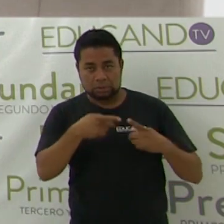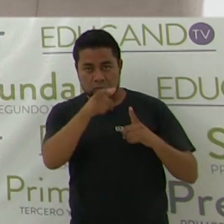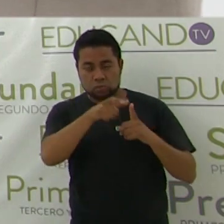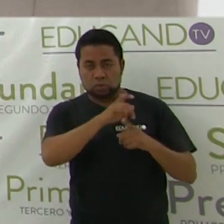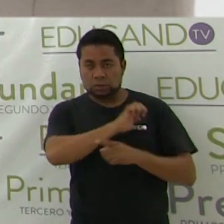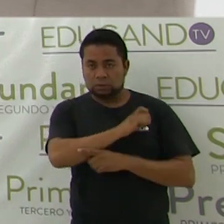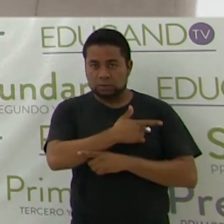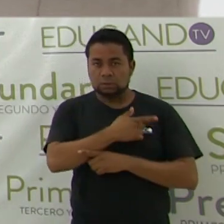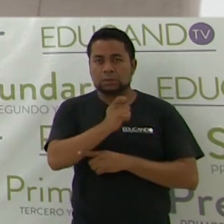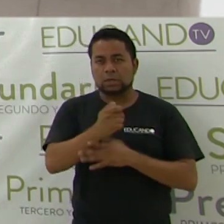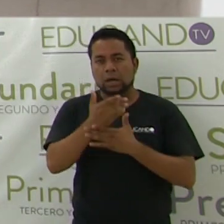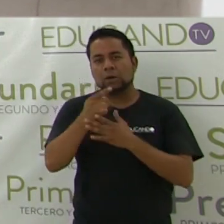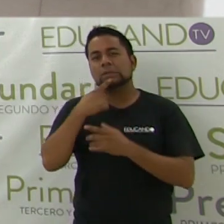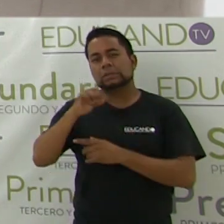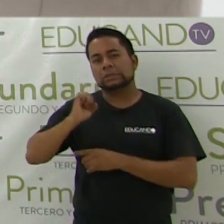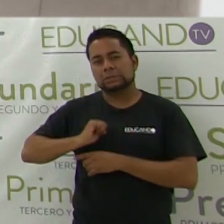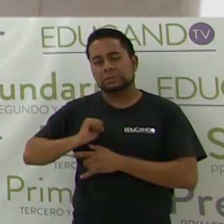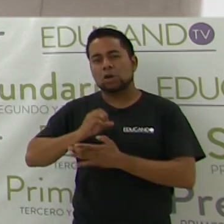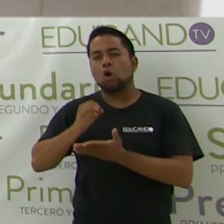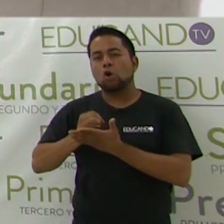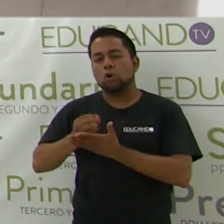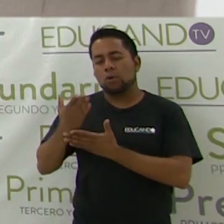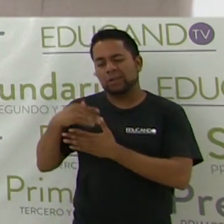llama el Siglo de Oro español.